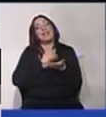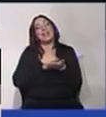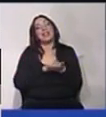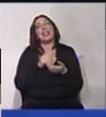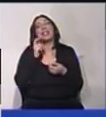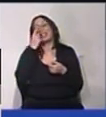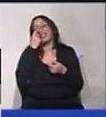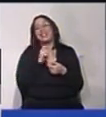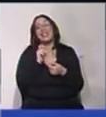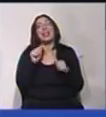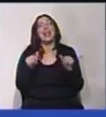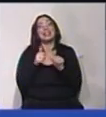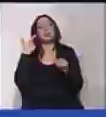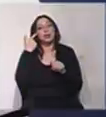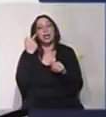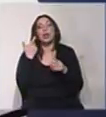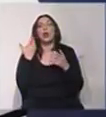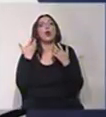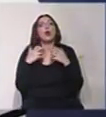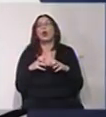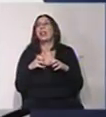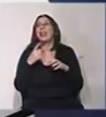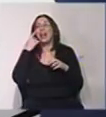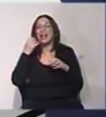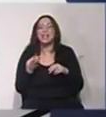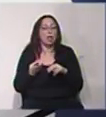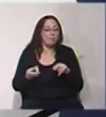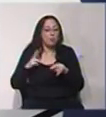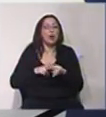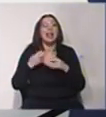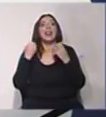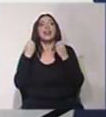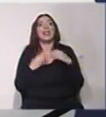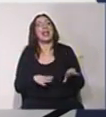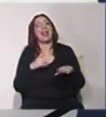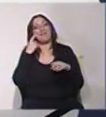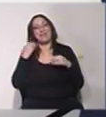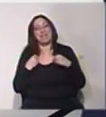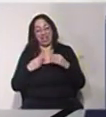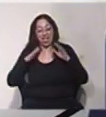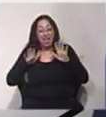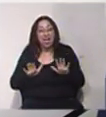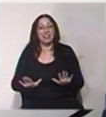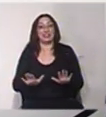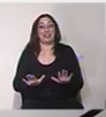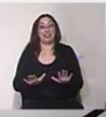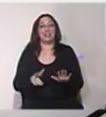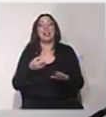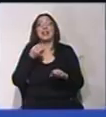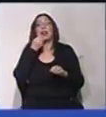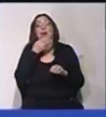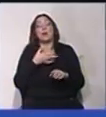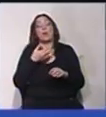quien comete suicidio no quiere en realidad morir, sino dejar de vivir así. Y sería tarea del buen